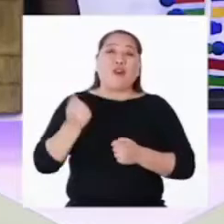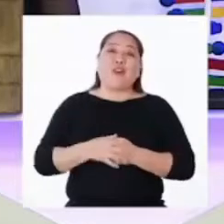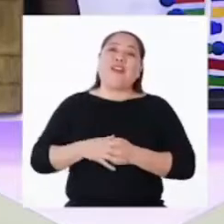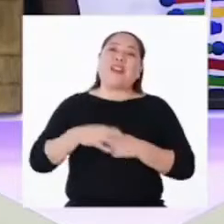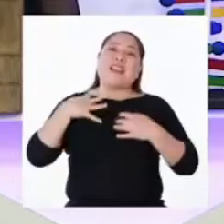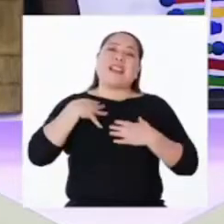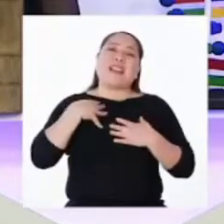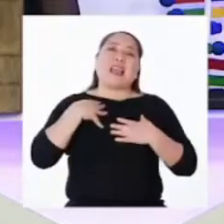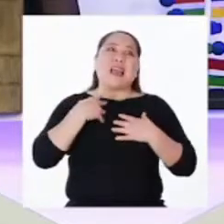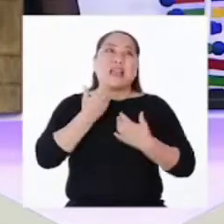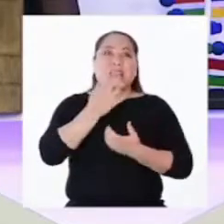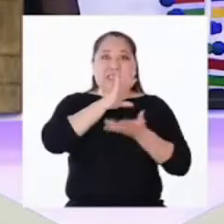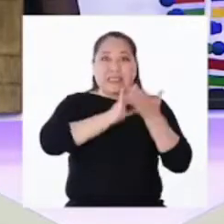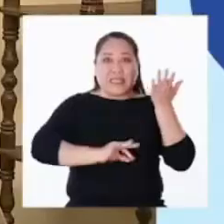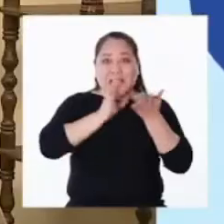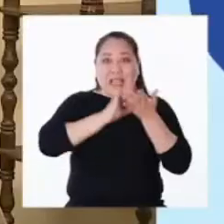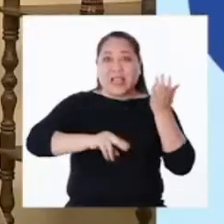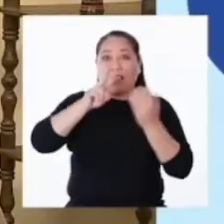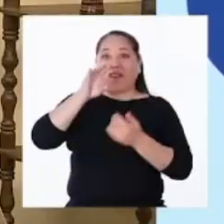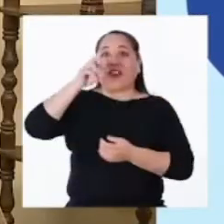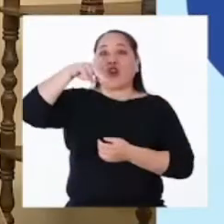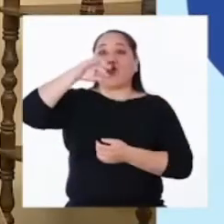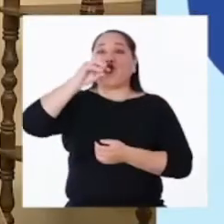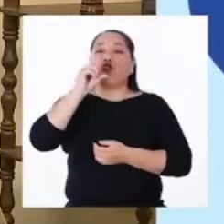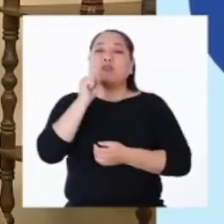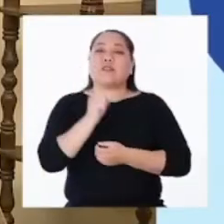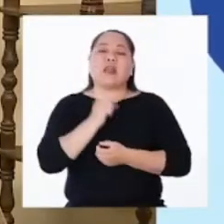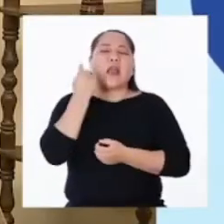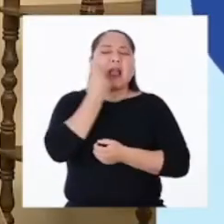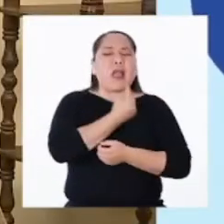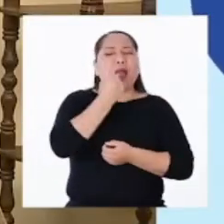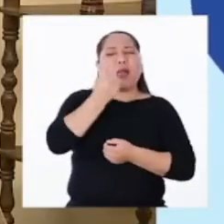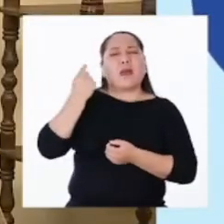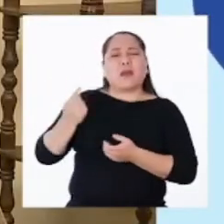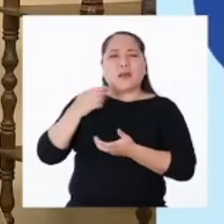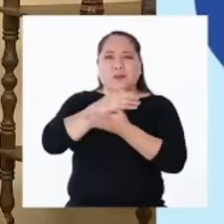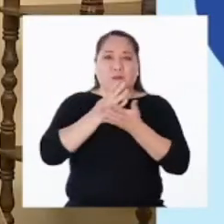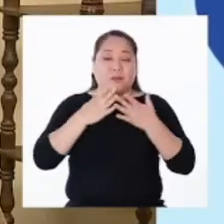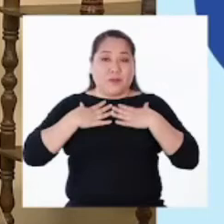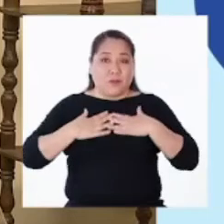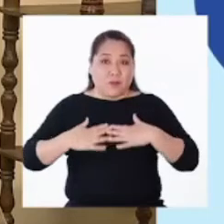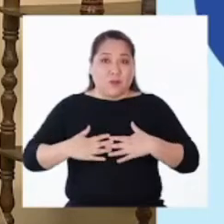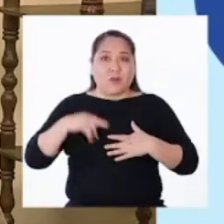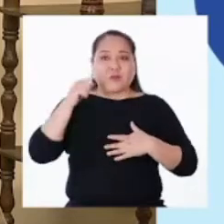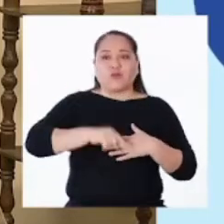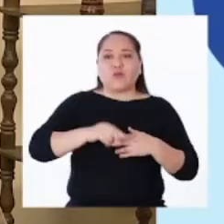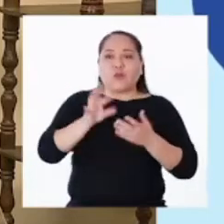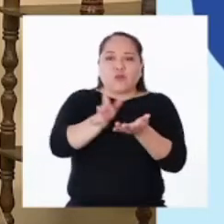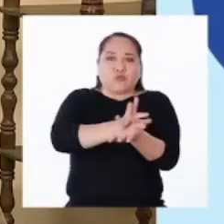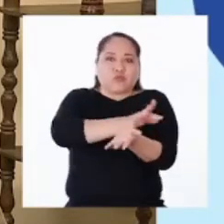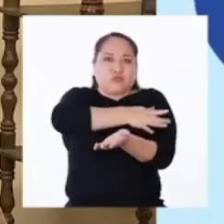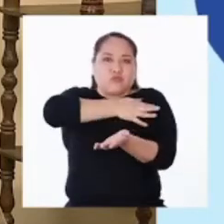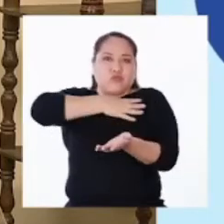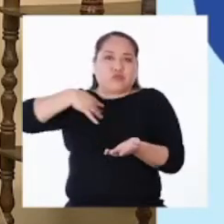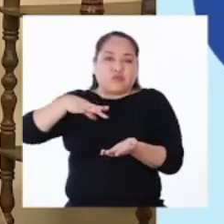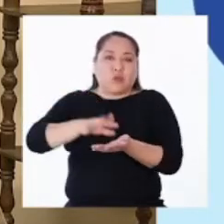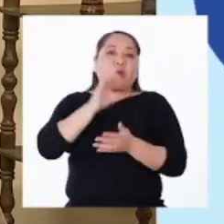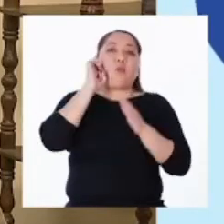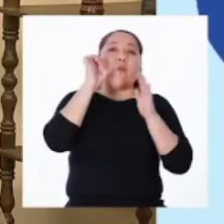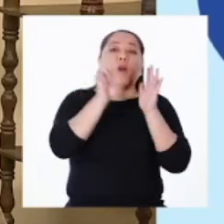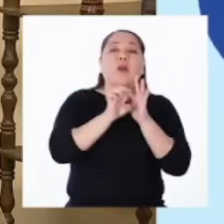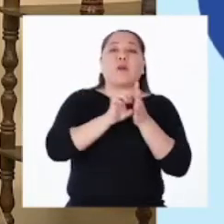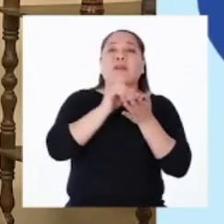medida el flujo de la sangre venosa. Cada parte del cuerpo está irrigada por una o varias venas.